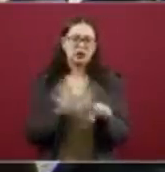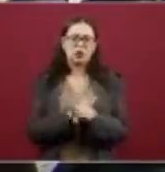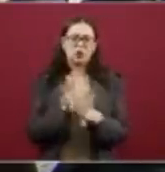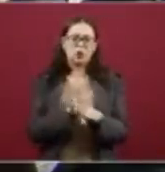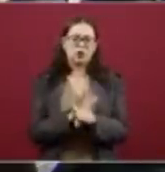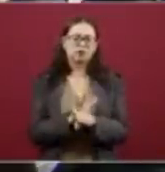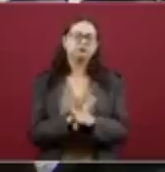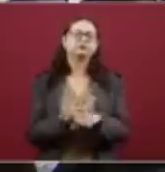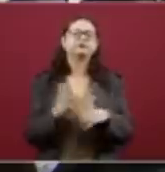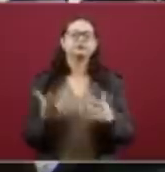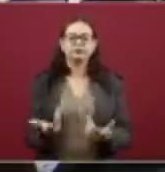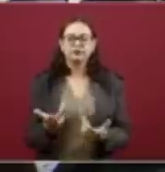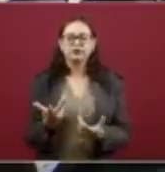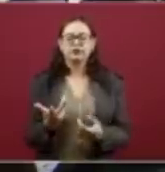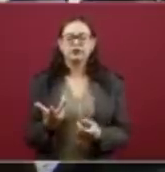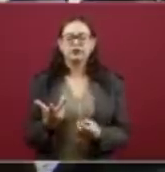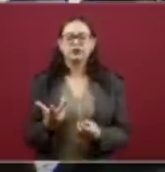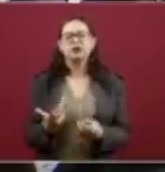el uso de los